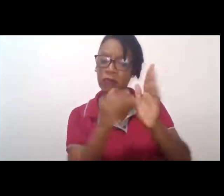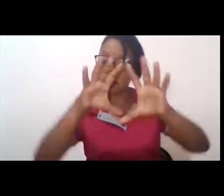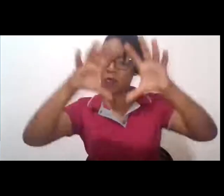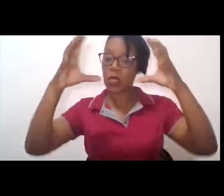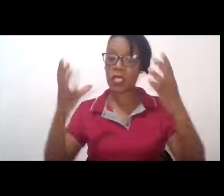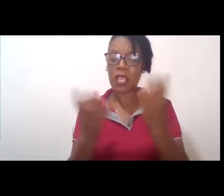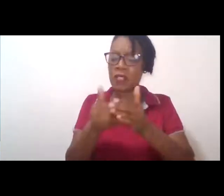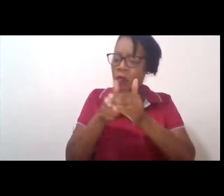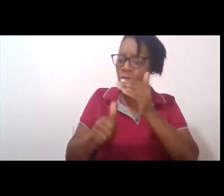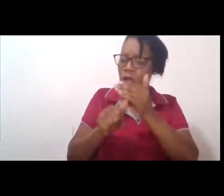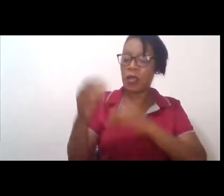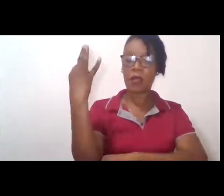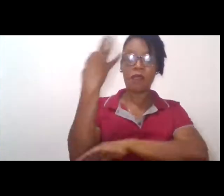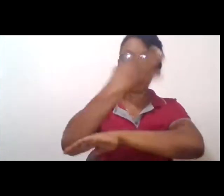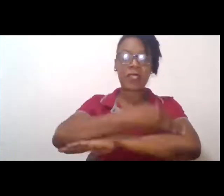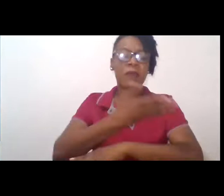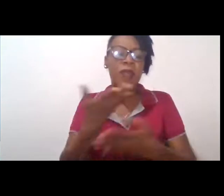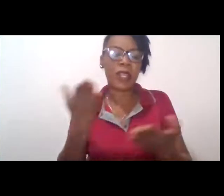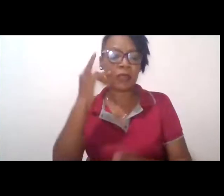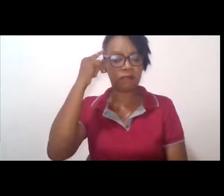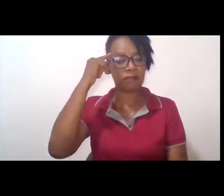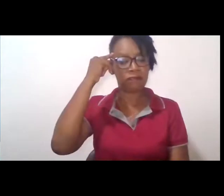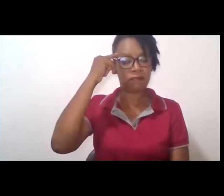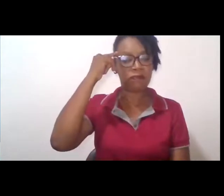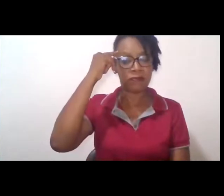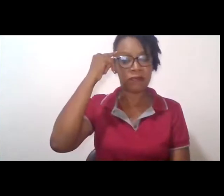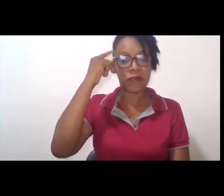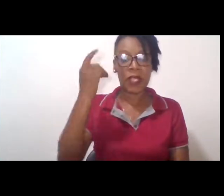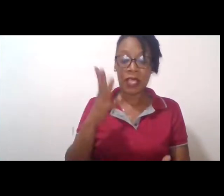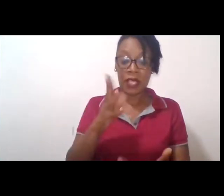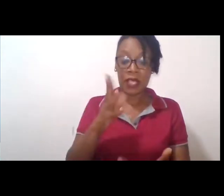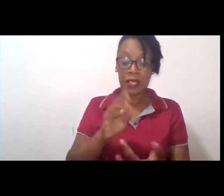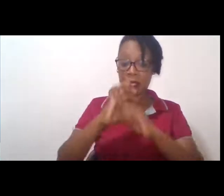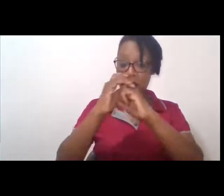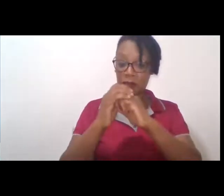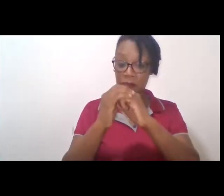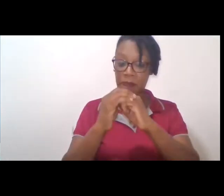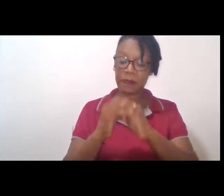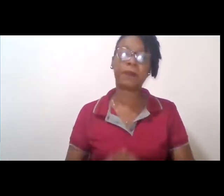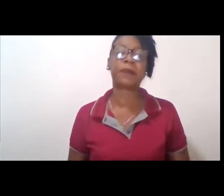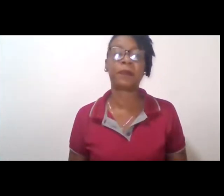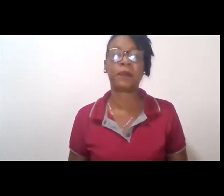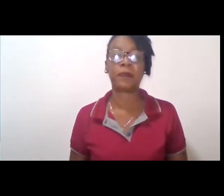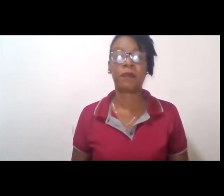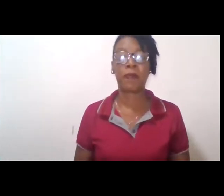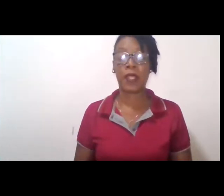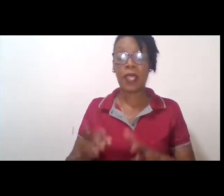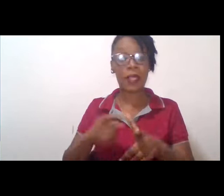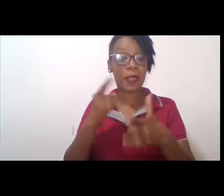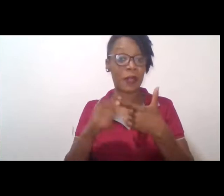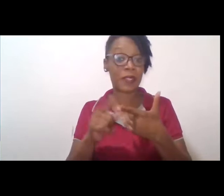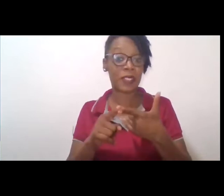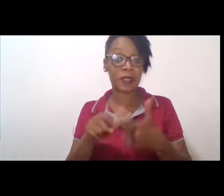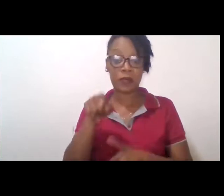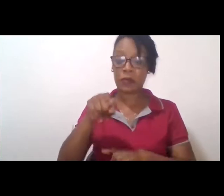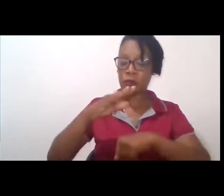fecha para la concientización del trastorno del espectro autista. Entonces, sobre